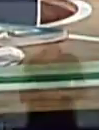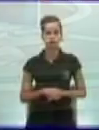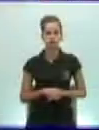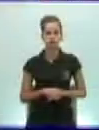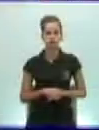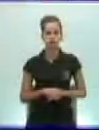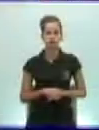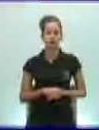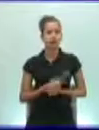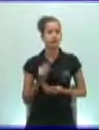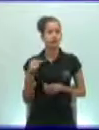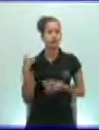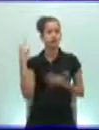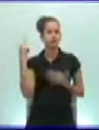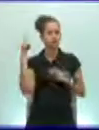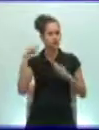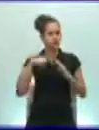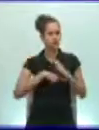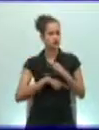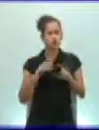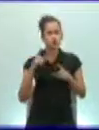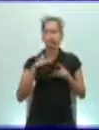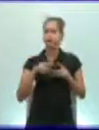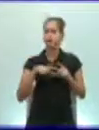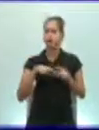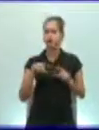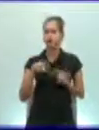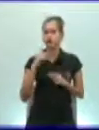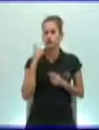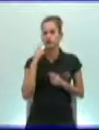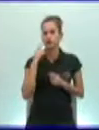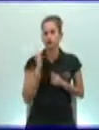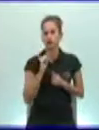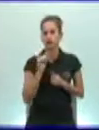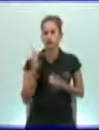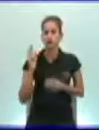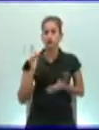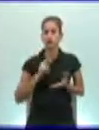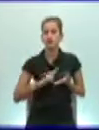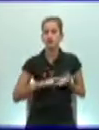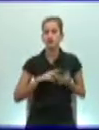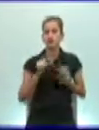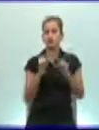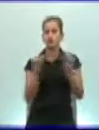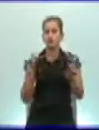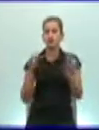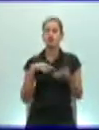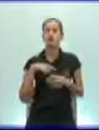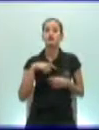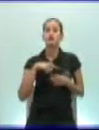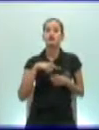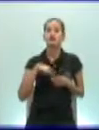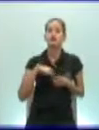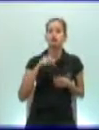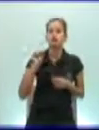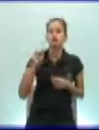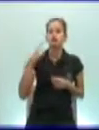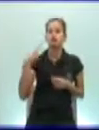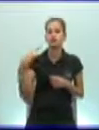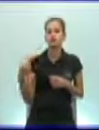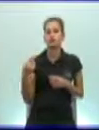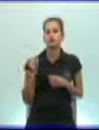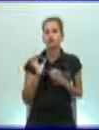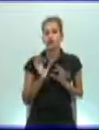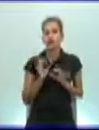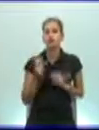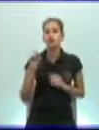Estamos profundizando contenidos que ya ustedes conocen sobre los miembros de la oración, sobre el núcleo del sujeto, que en este caso es el